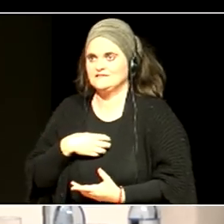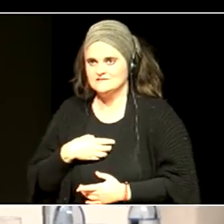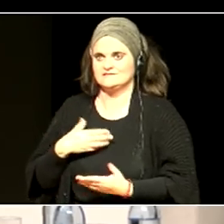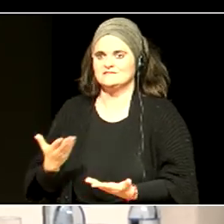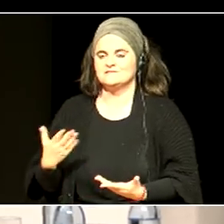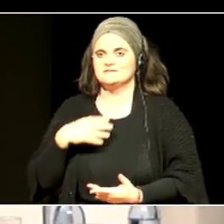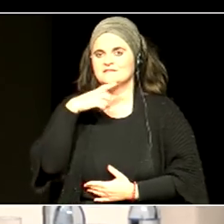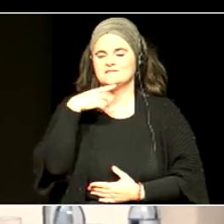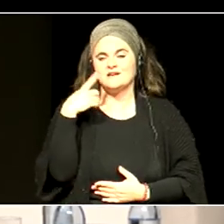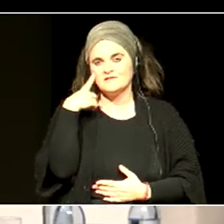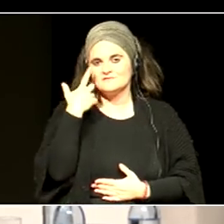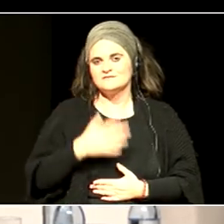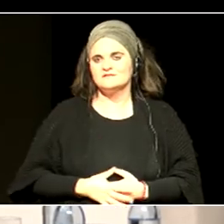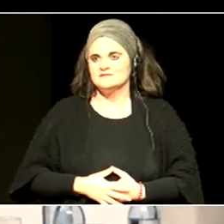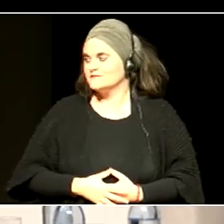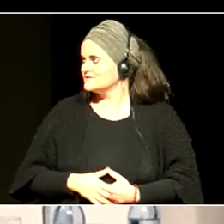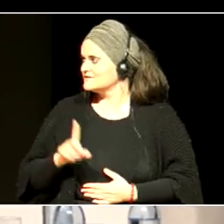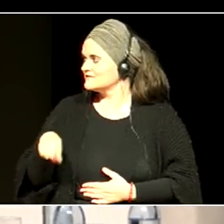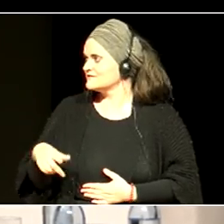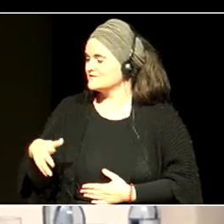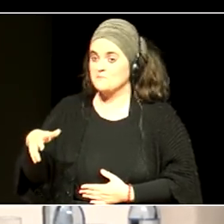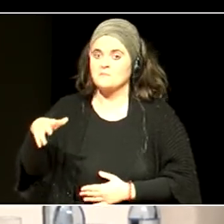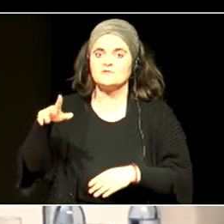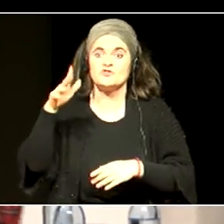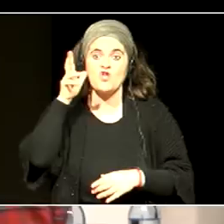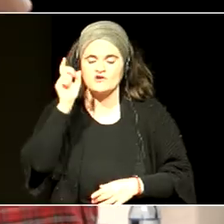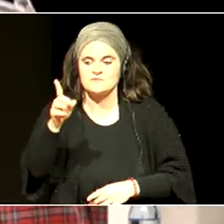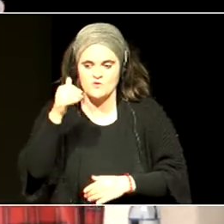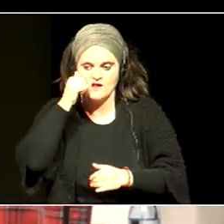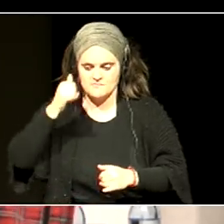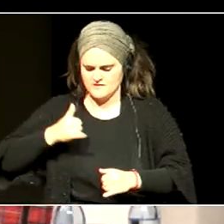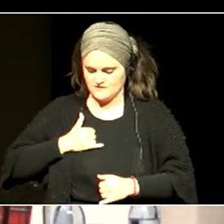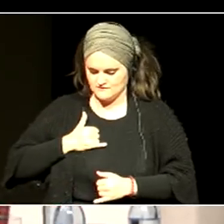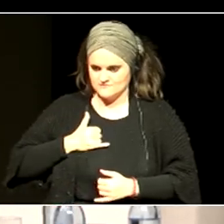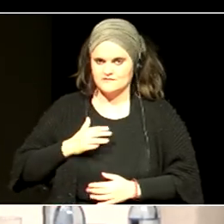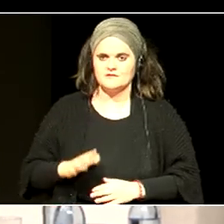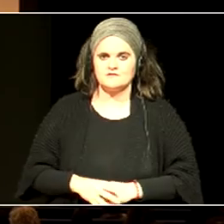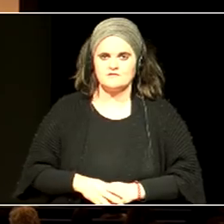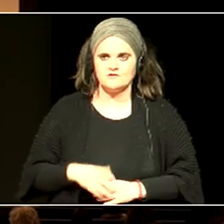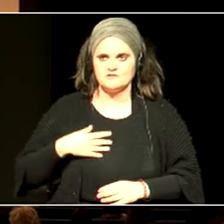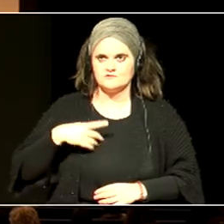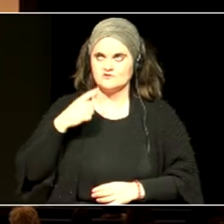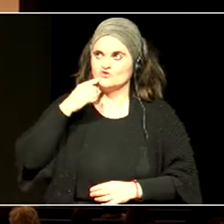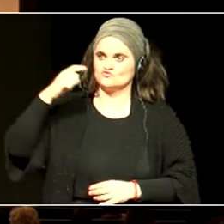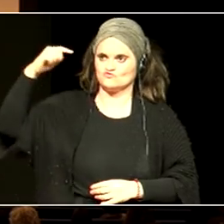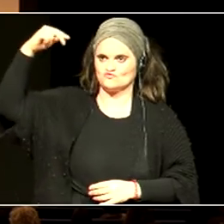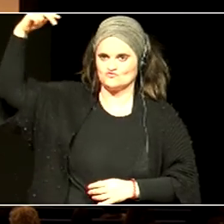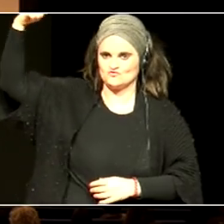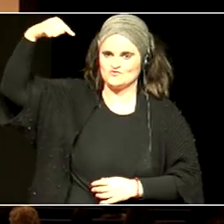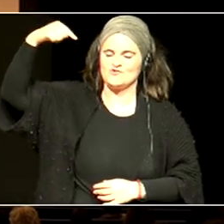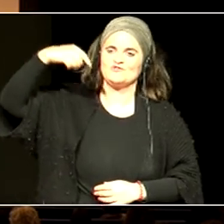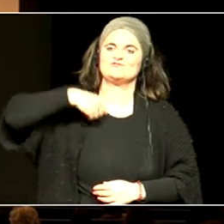puedes luego Ah Espera que tengo una no oís pero tengo una llamada soy el